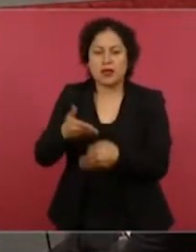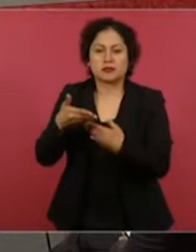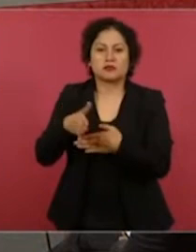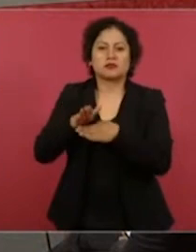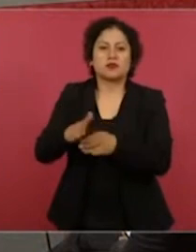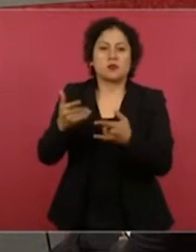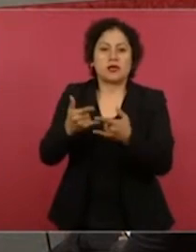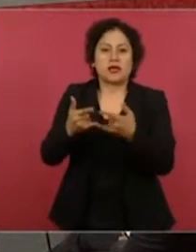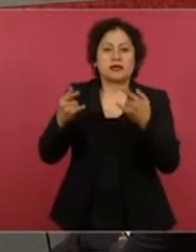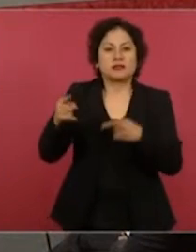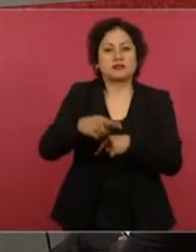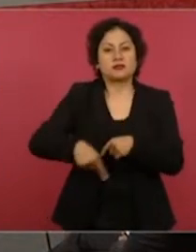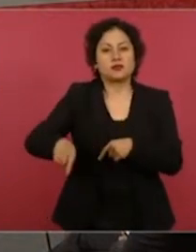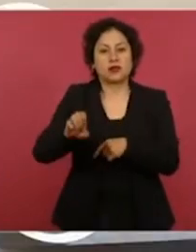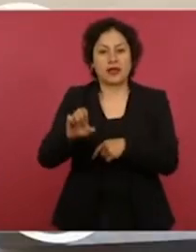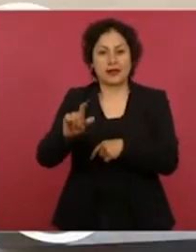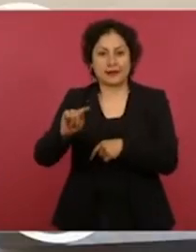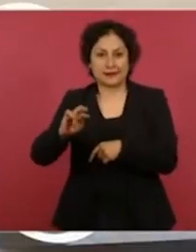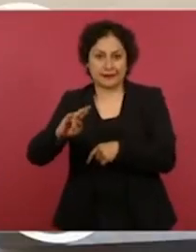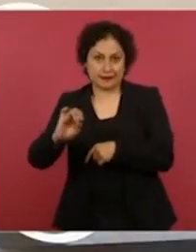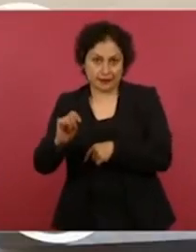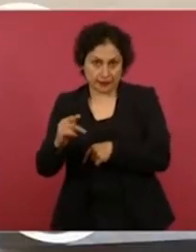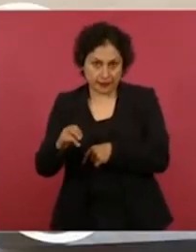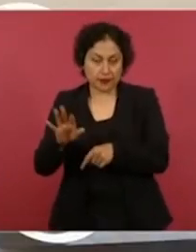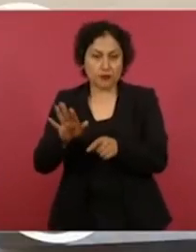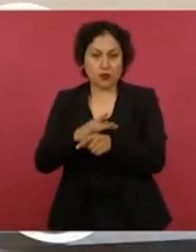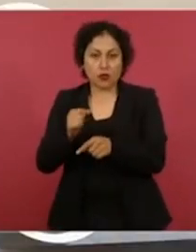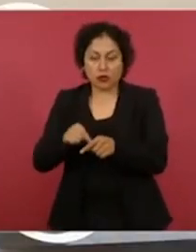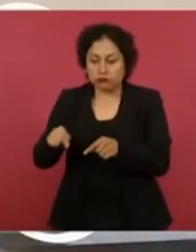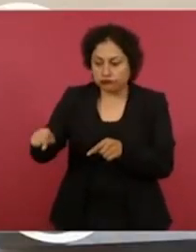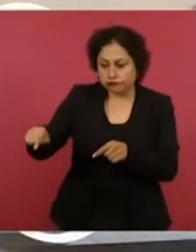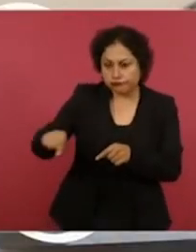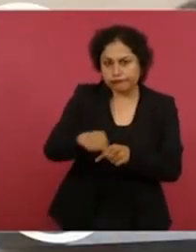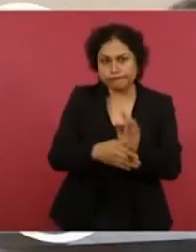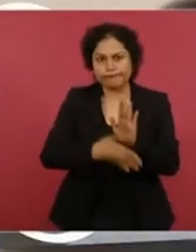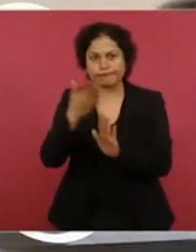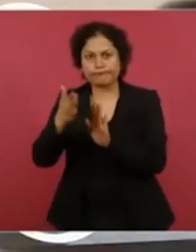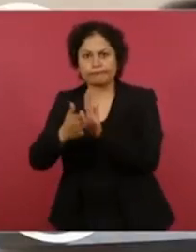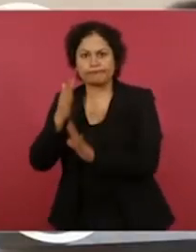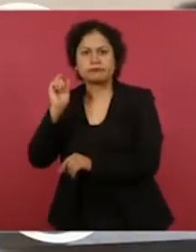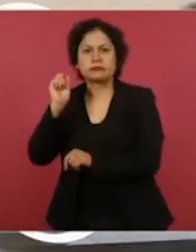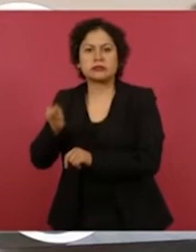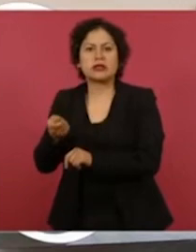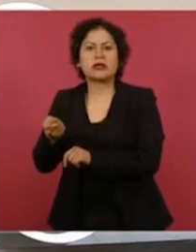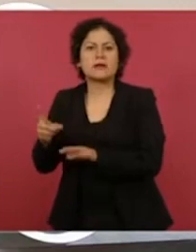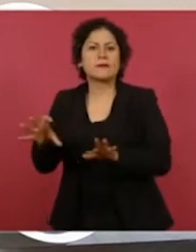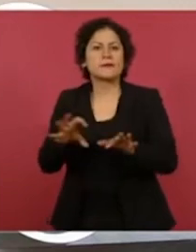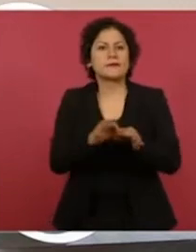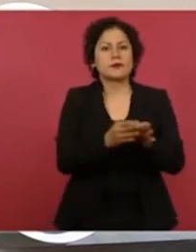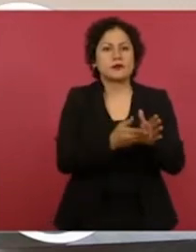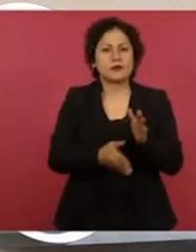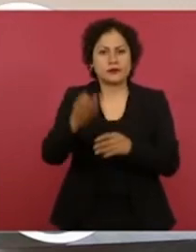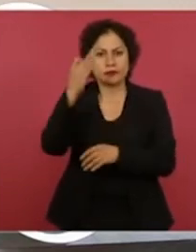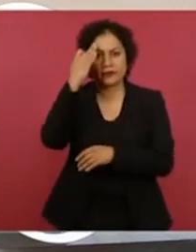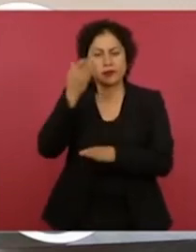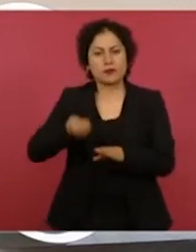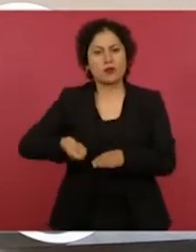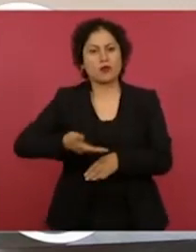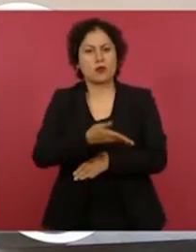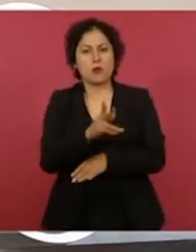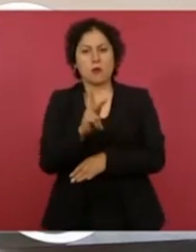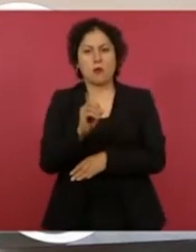Tigre, pues las estructuras circulares corresponden generalmente al periodo denominado